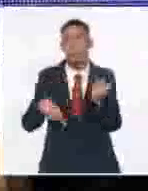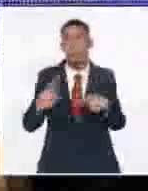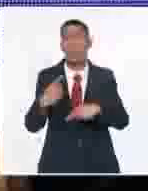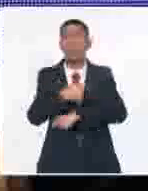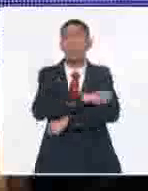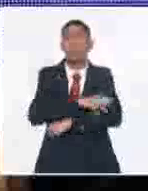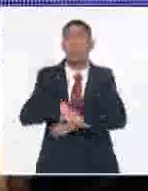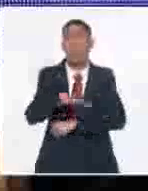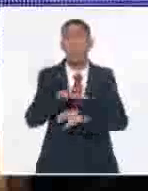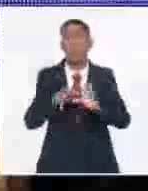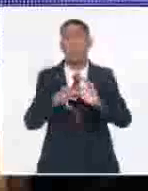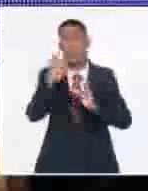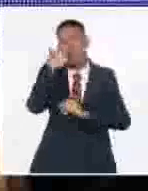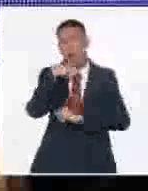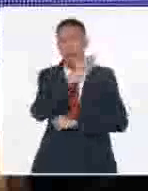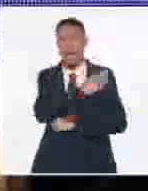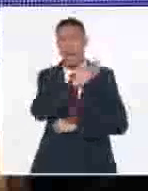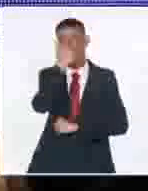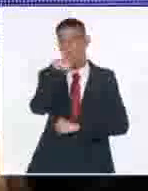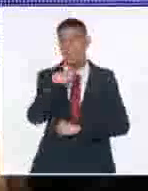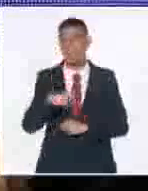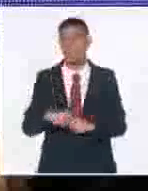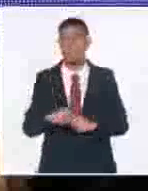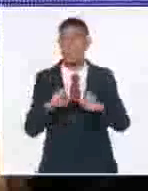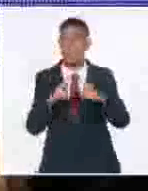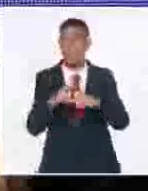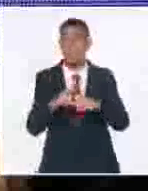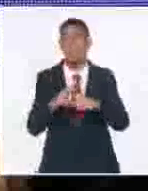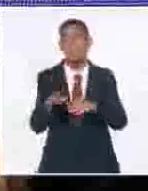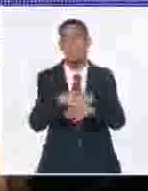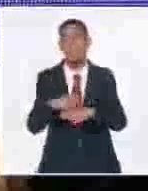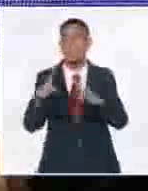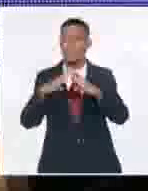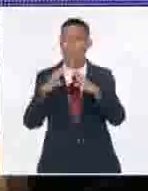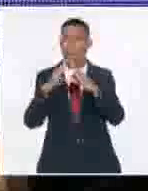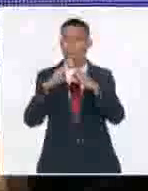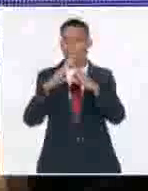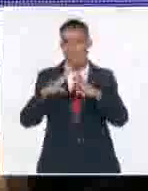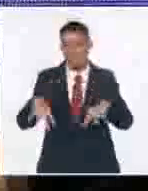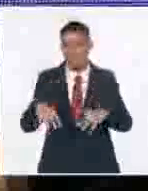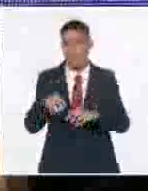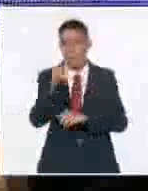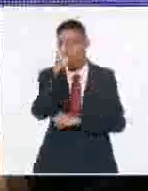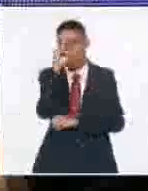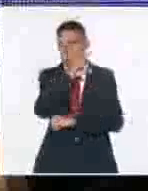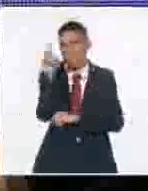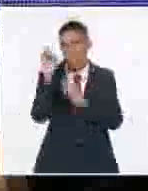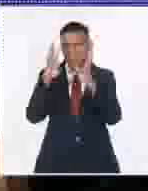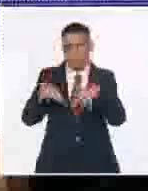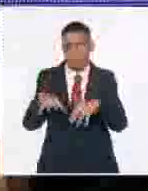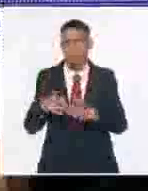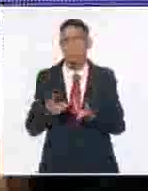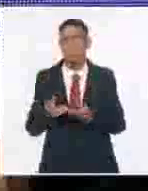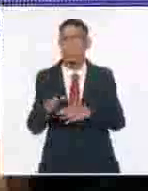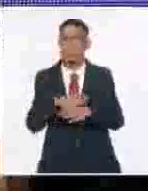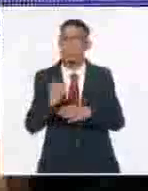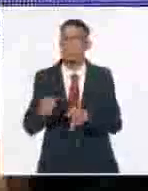de Gaza y la destrucción de viviendas, hospitales e infraestructura